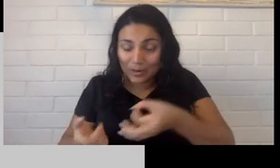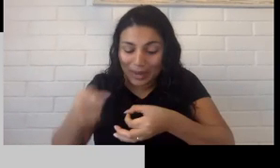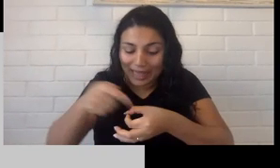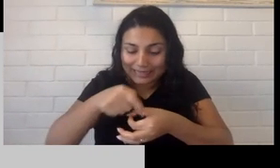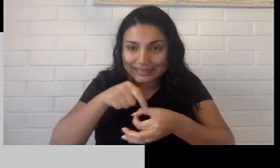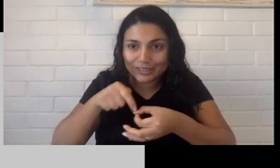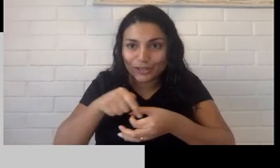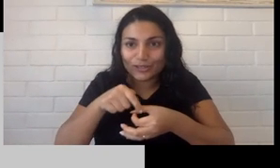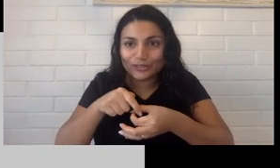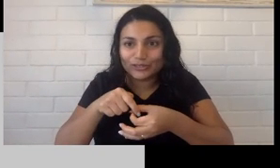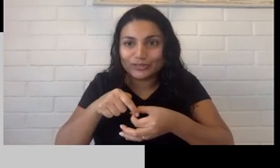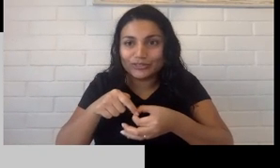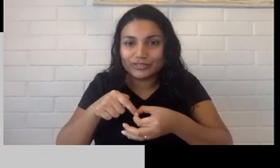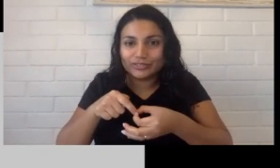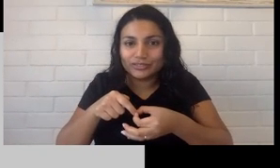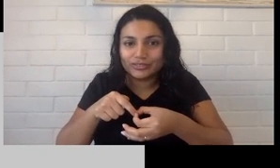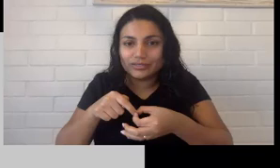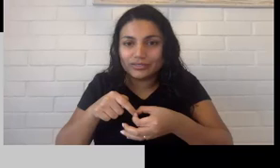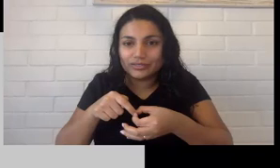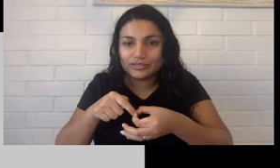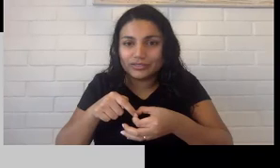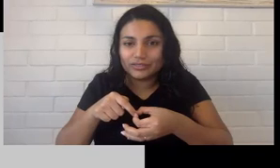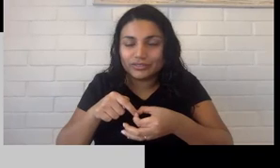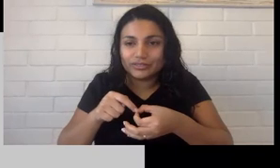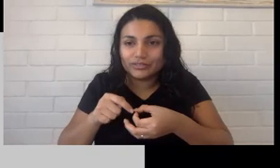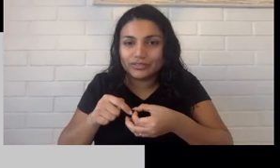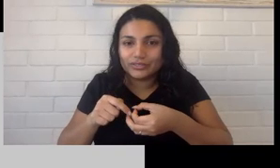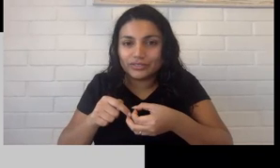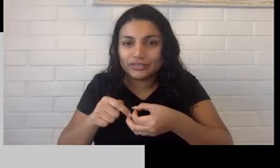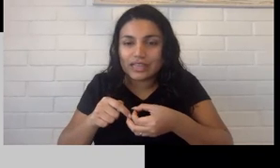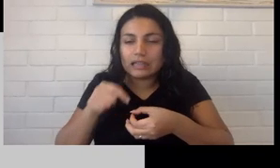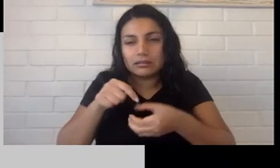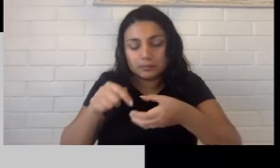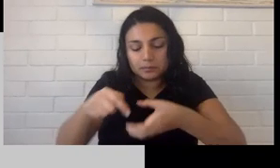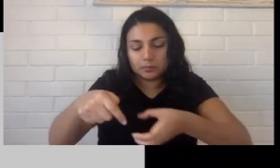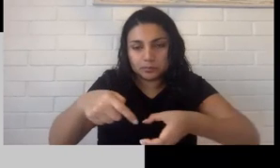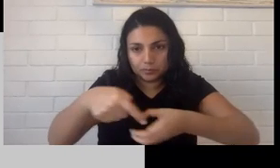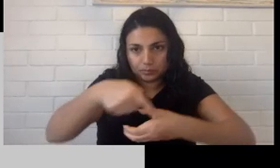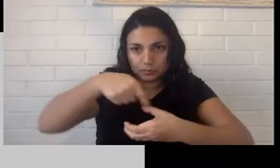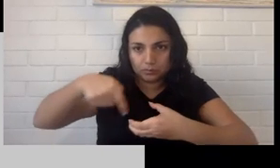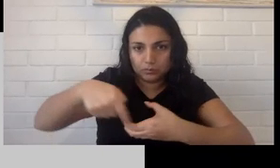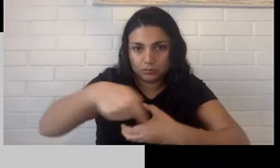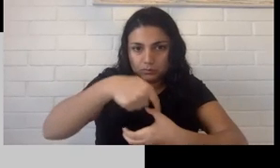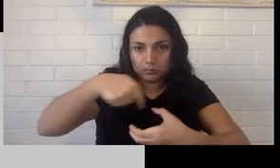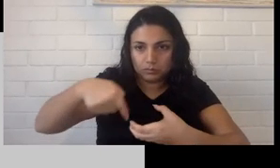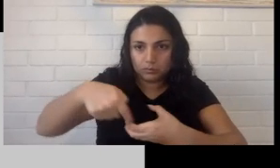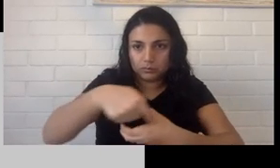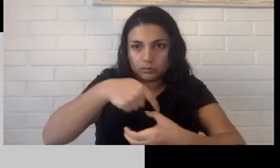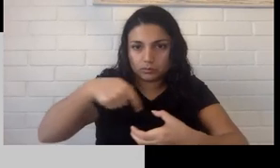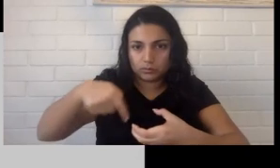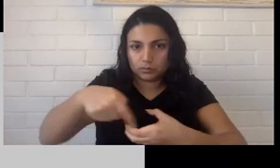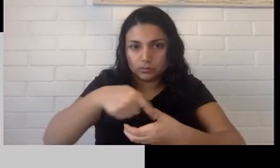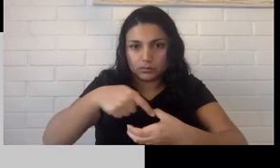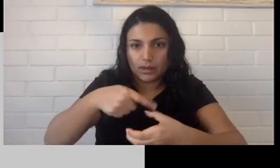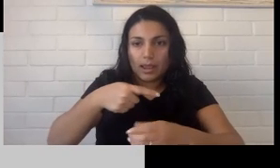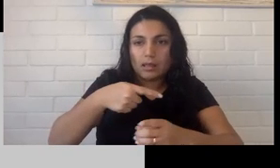caso, acá, en esta zona que representa el interior de la célula, dijimos que tenía